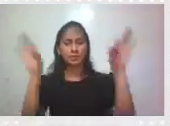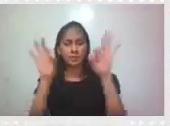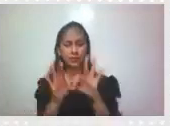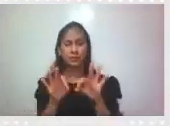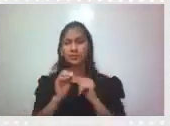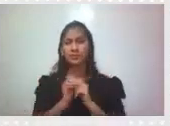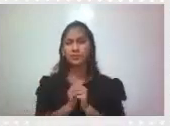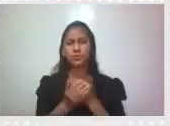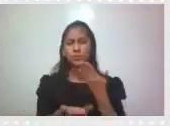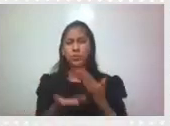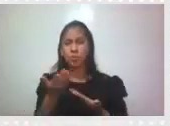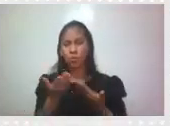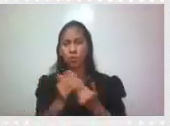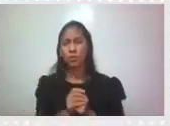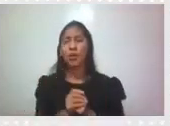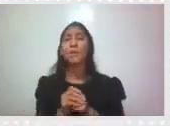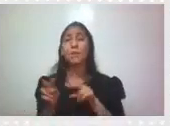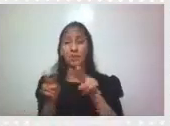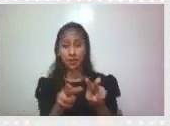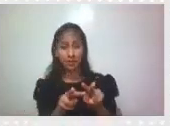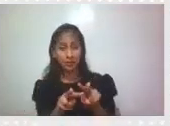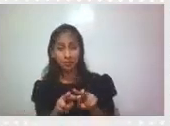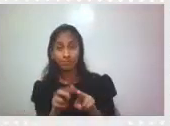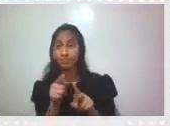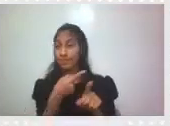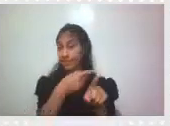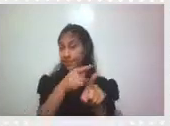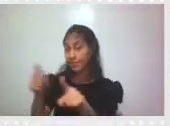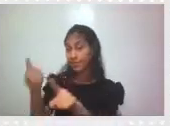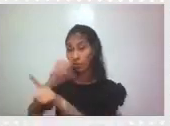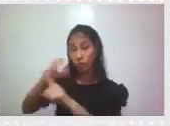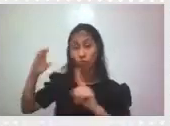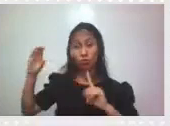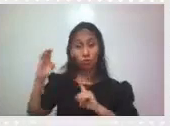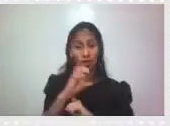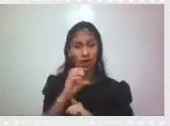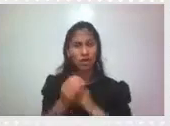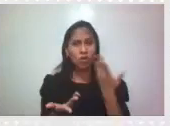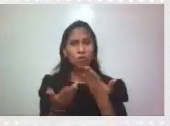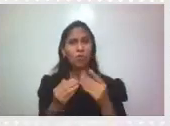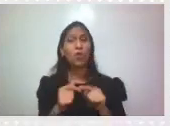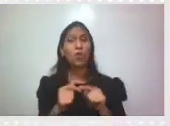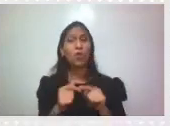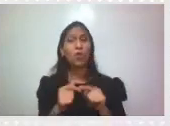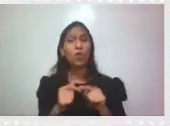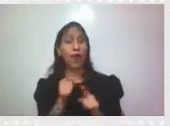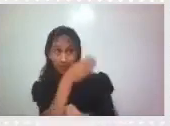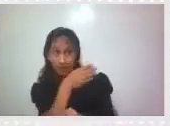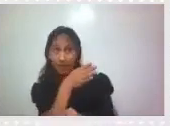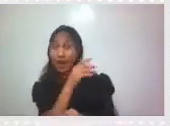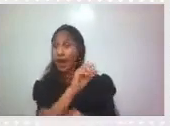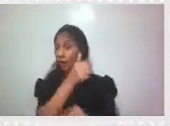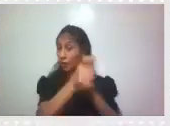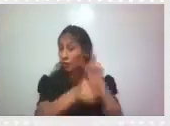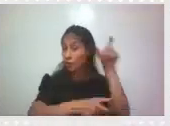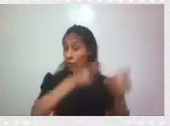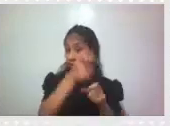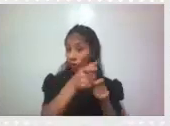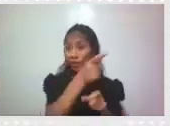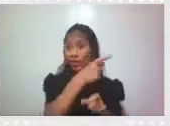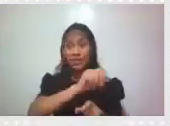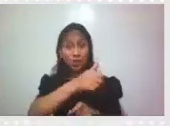aplicación de comprender que la interculturalidad es eso, es prepararnos para poder llegar con las